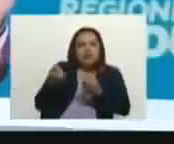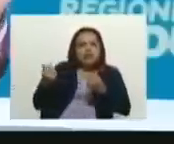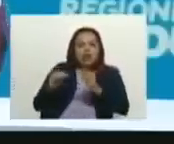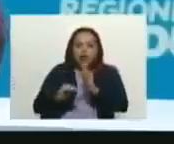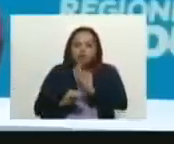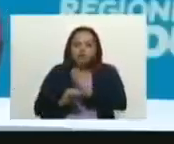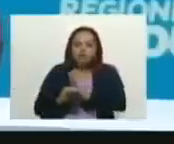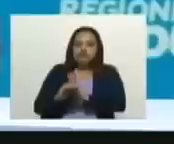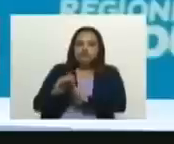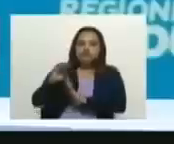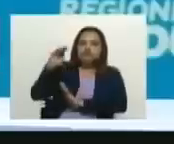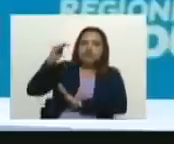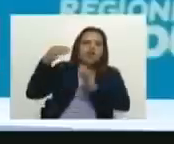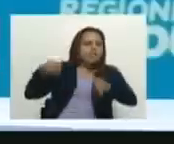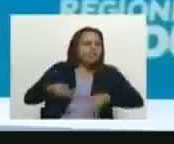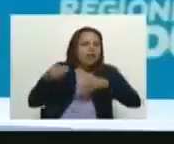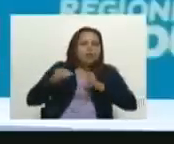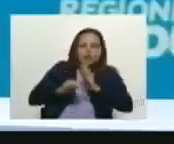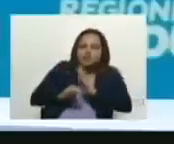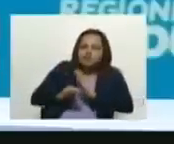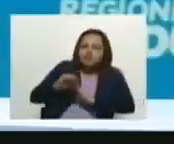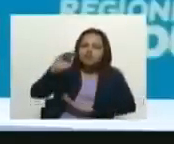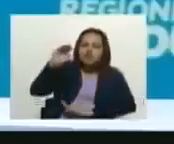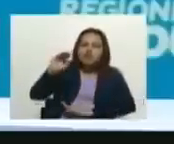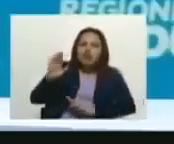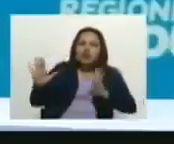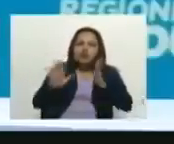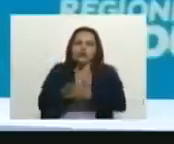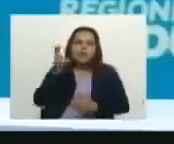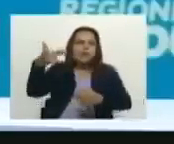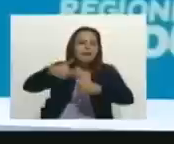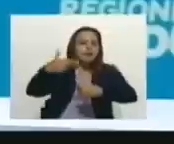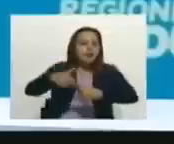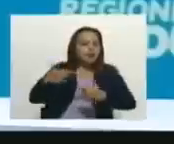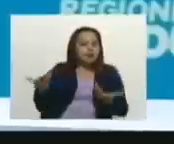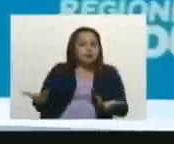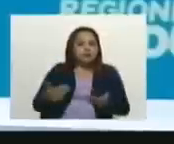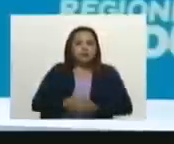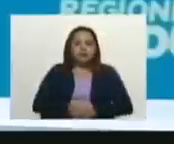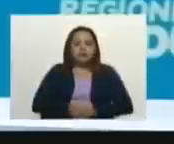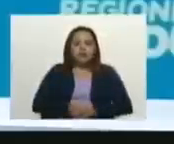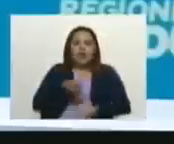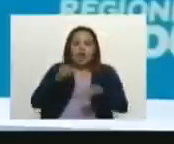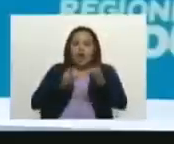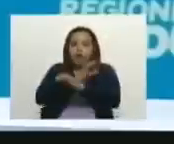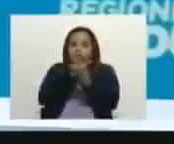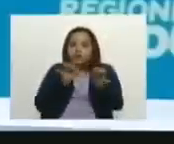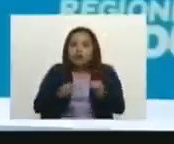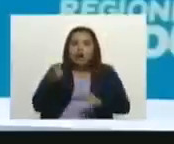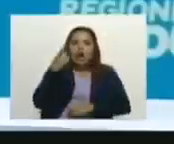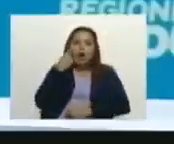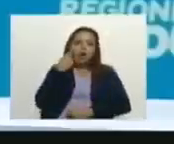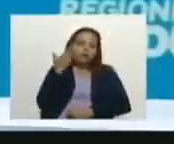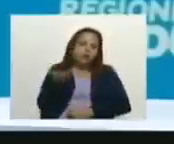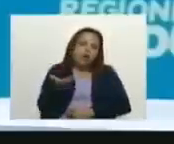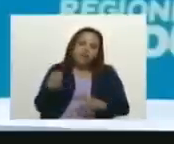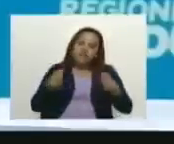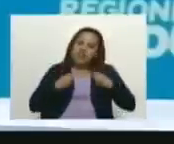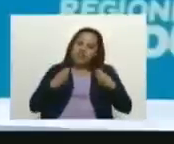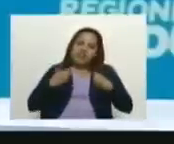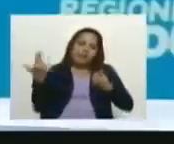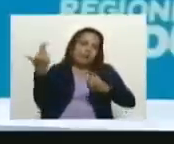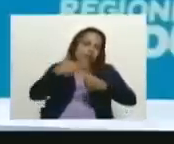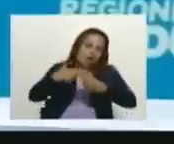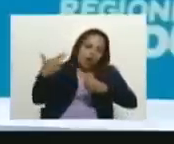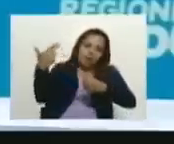crecientes, siempre crecientes, del chorro petrolero. Y de alguna manera nos acostumbramos a vivir del chorro